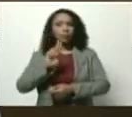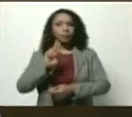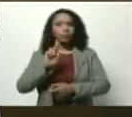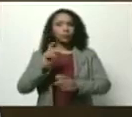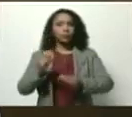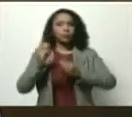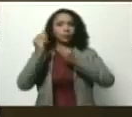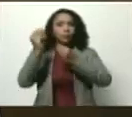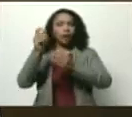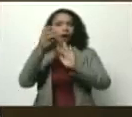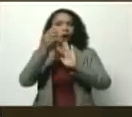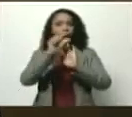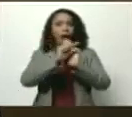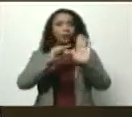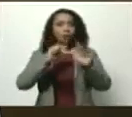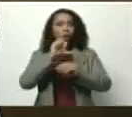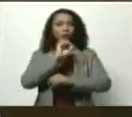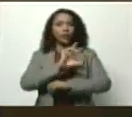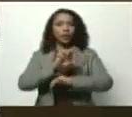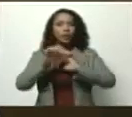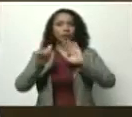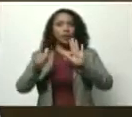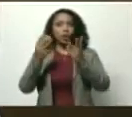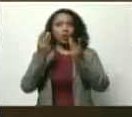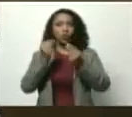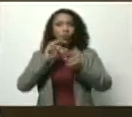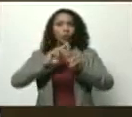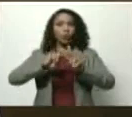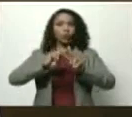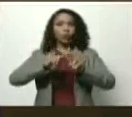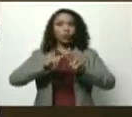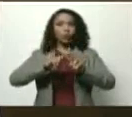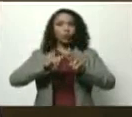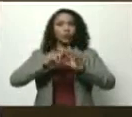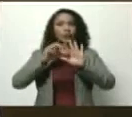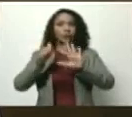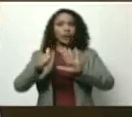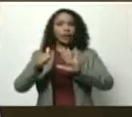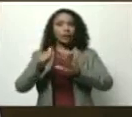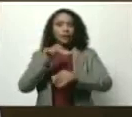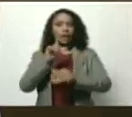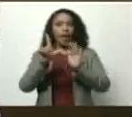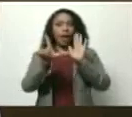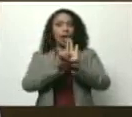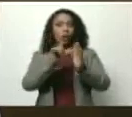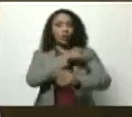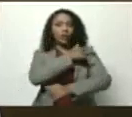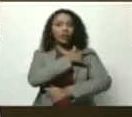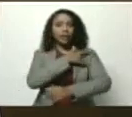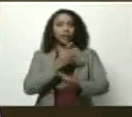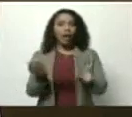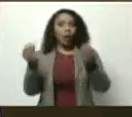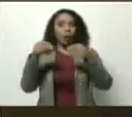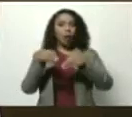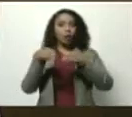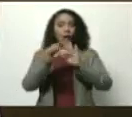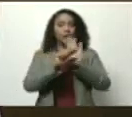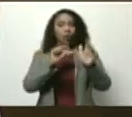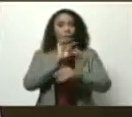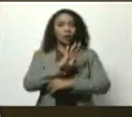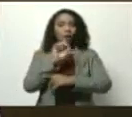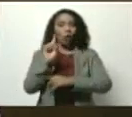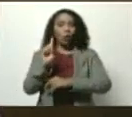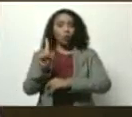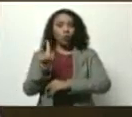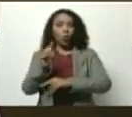confiere el artículo 36 numeral 6 de la ley de universidades y en concordancia con el artículo número 43 numeral